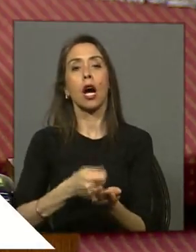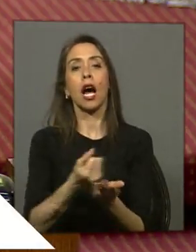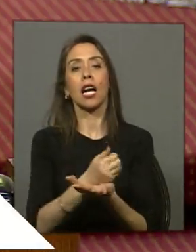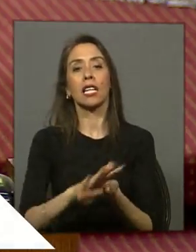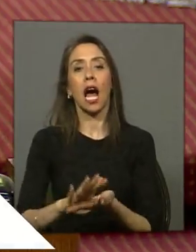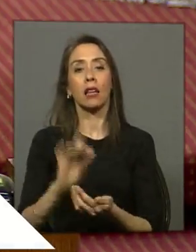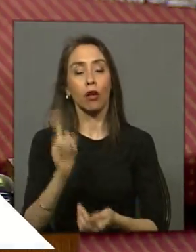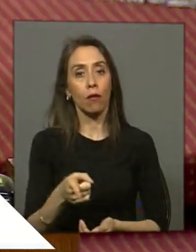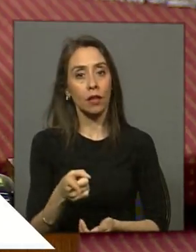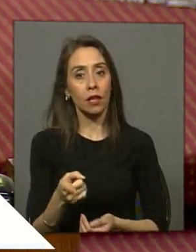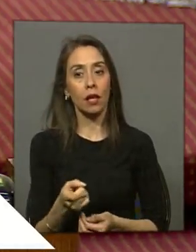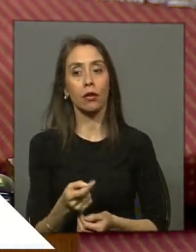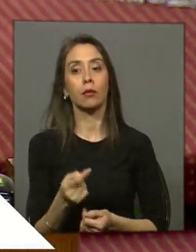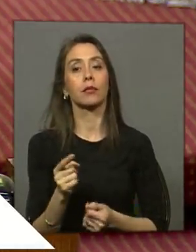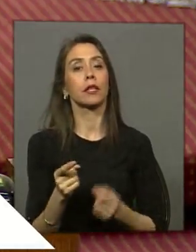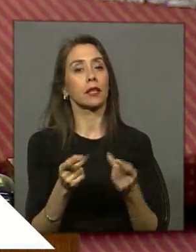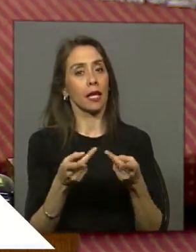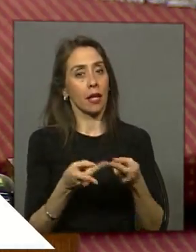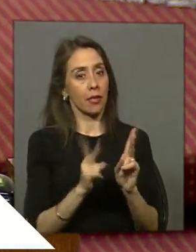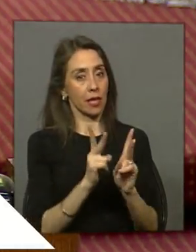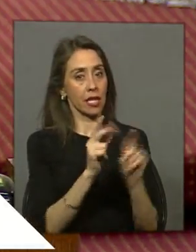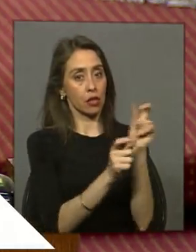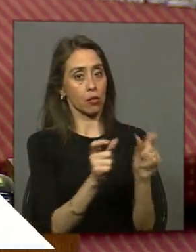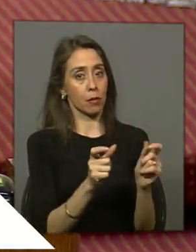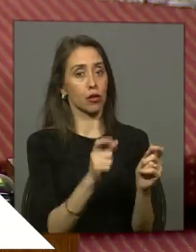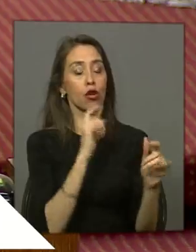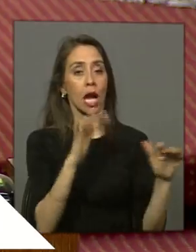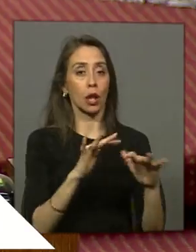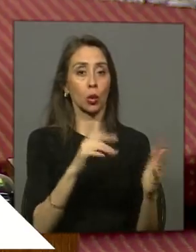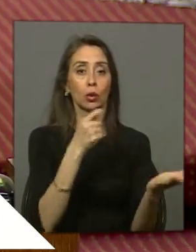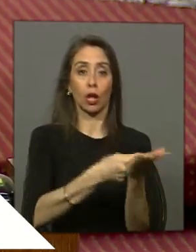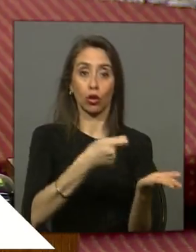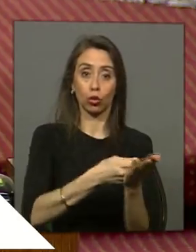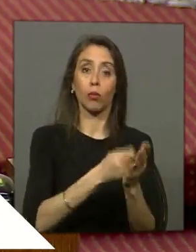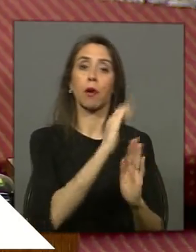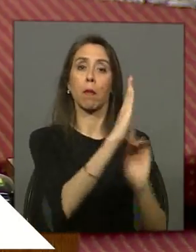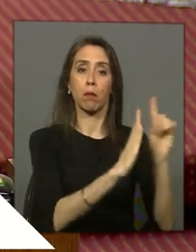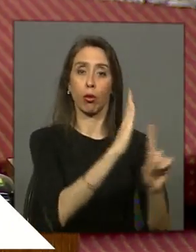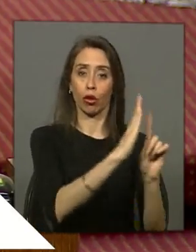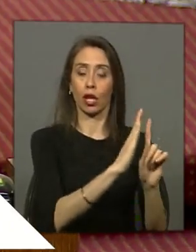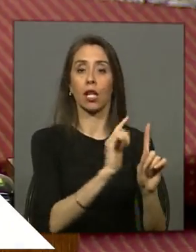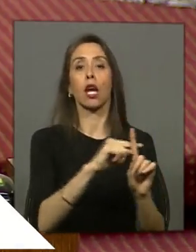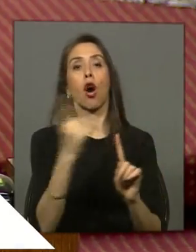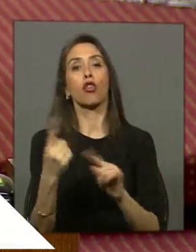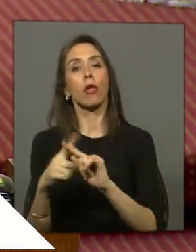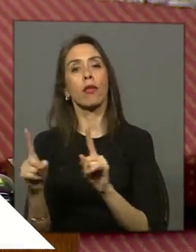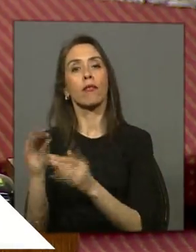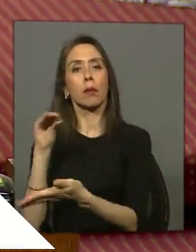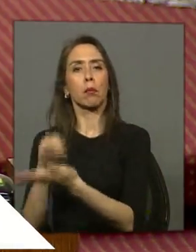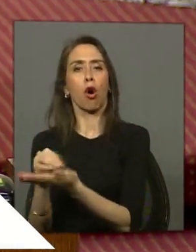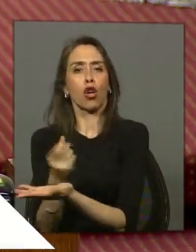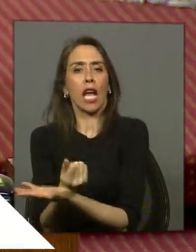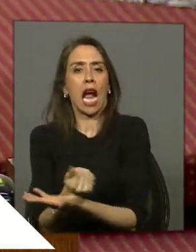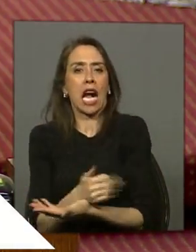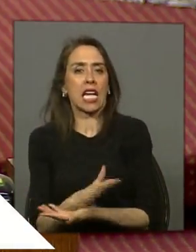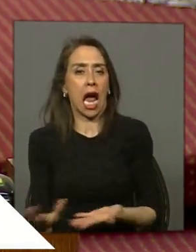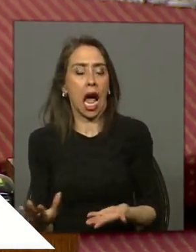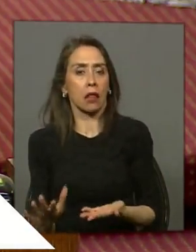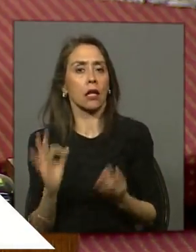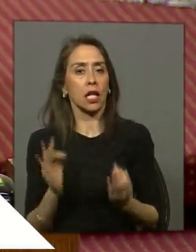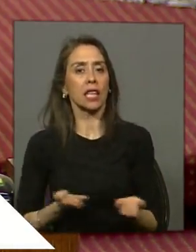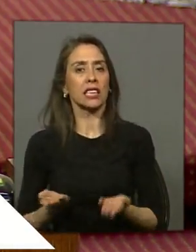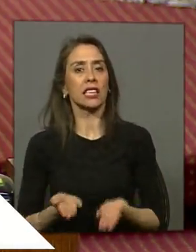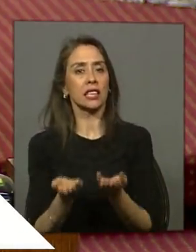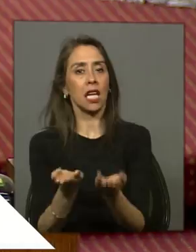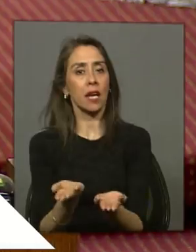Creo que una cosa es desamparar los derechos de los consumidores y otra muy distinta es desamparar una gratuidad por un servicio efectivamente otorgado por